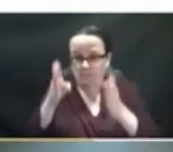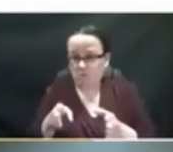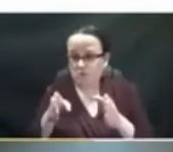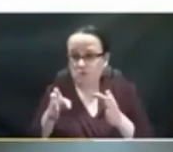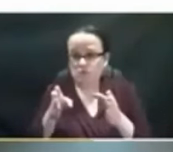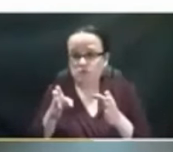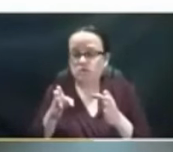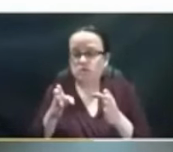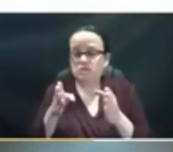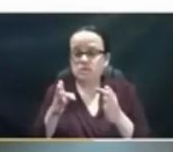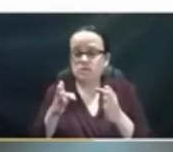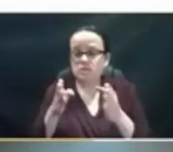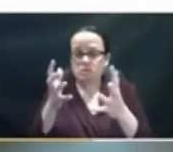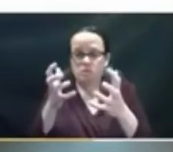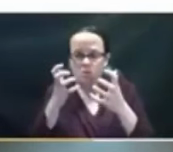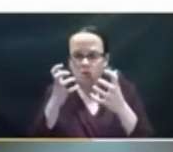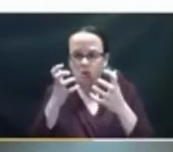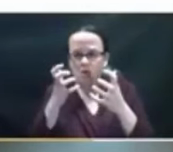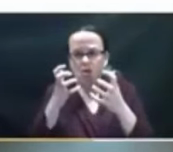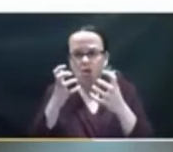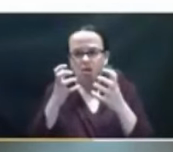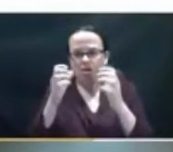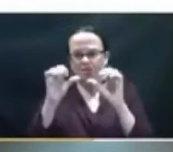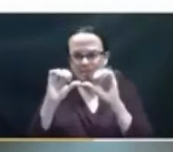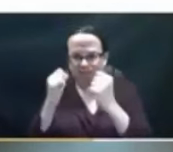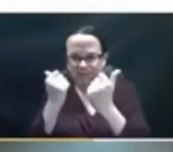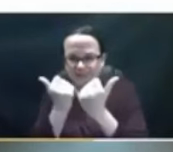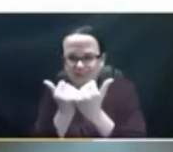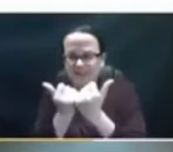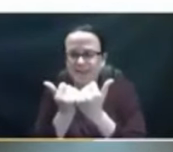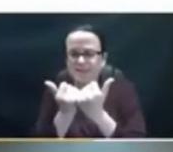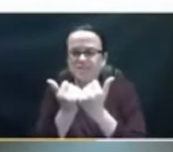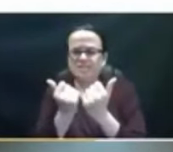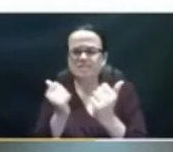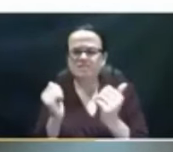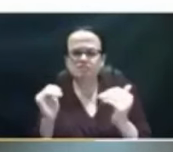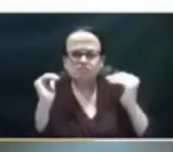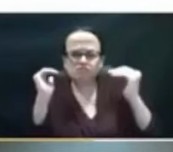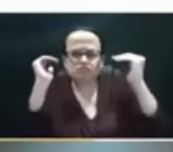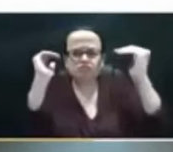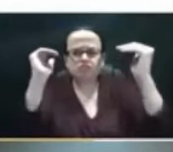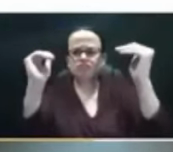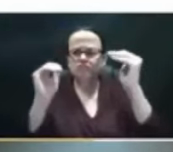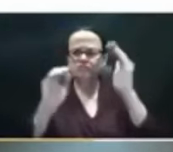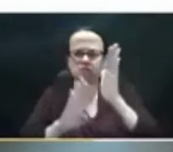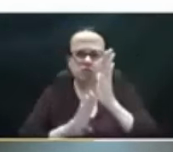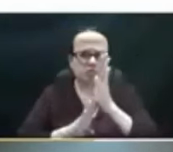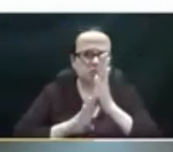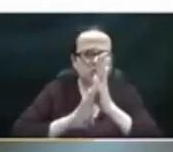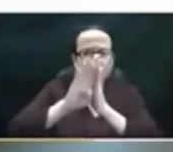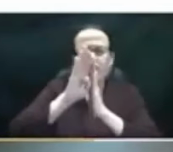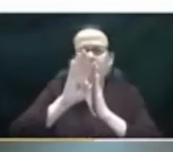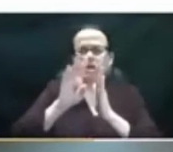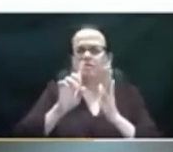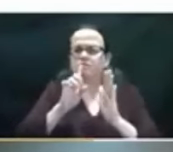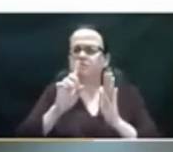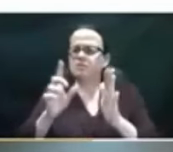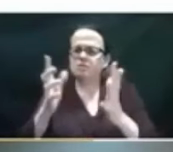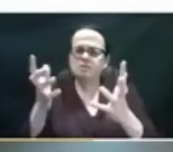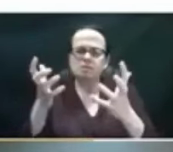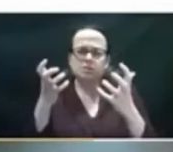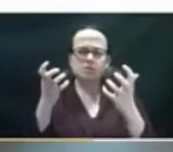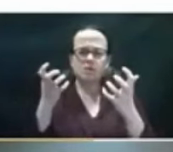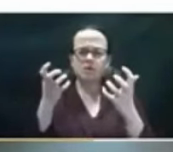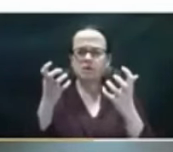Así que si alguien quiere ayudar a su propia agencia, llevarlos al próximo nivel